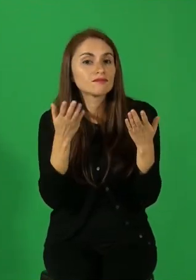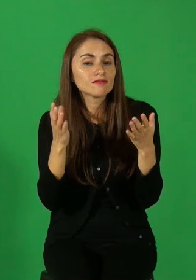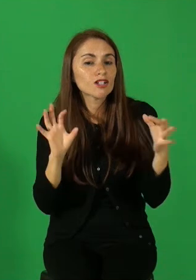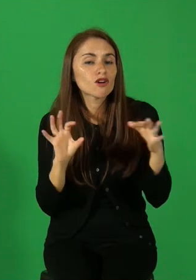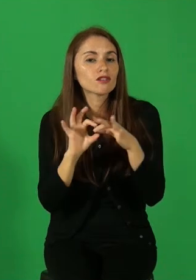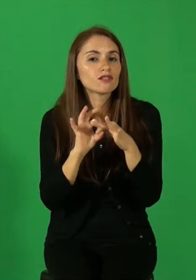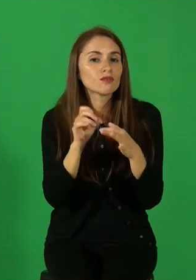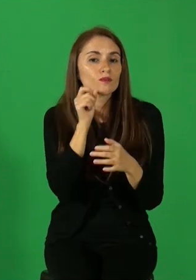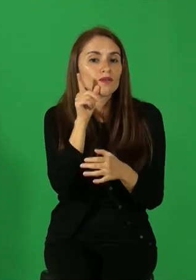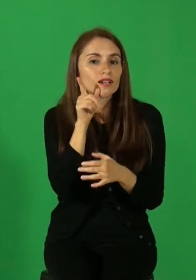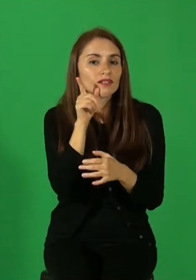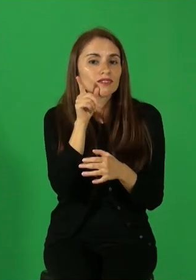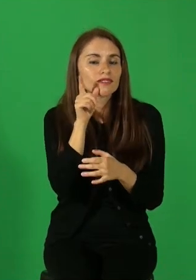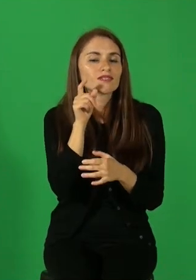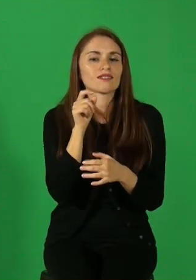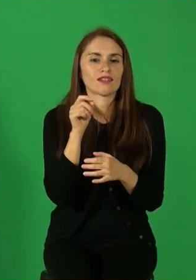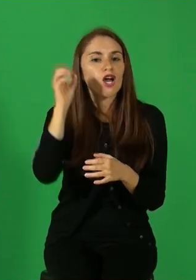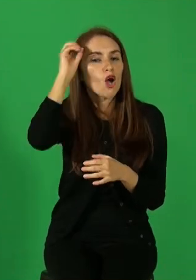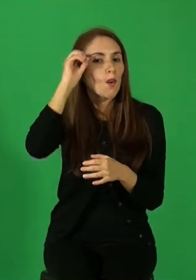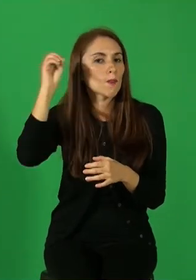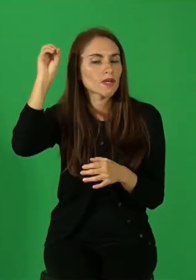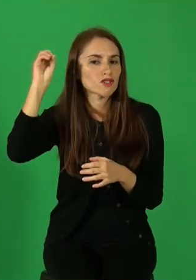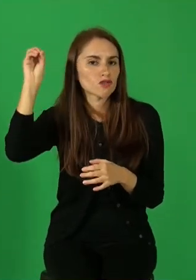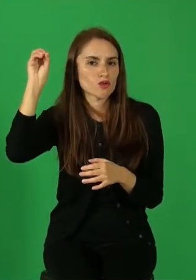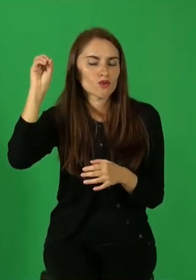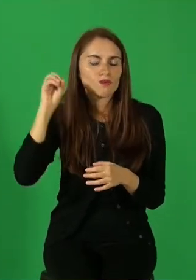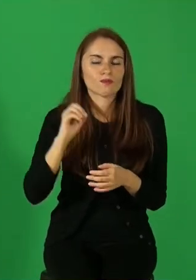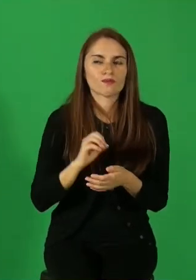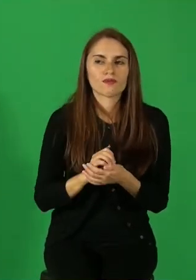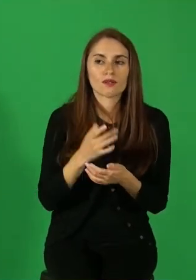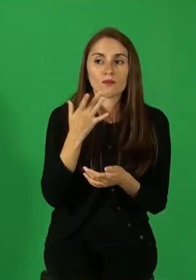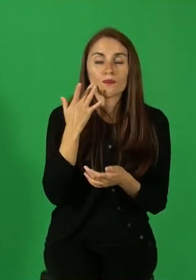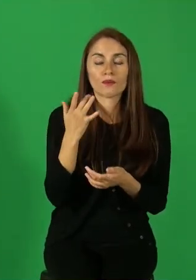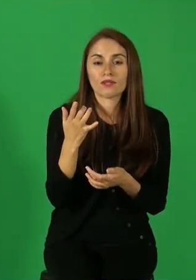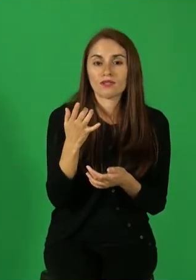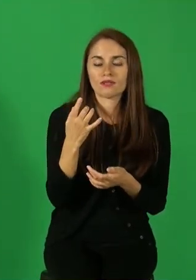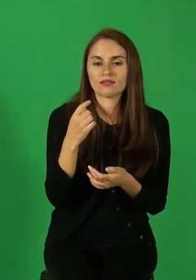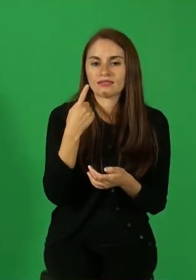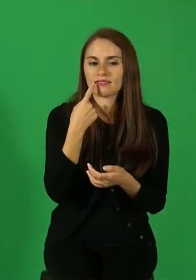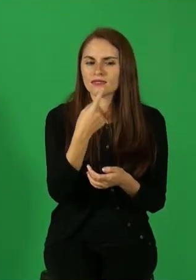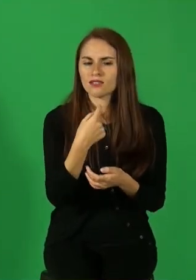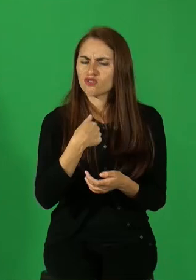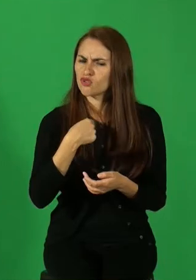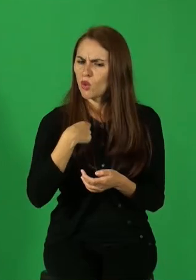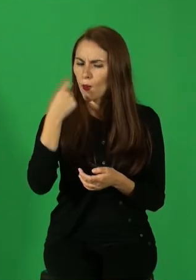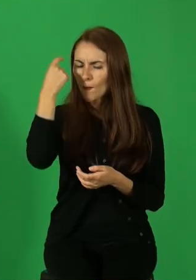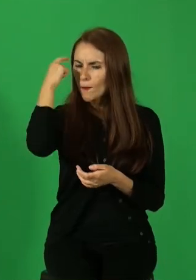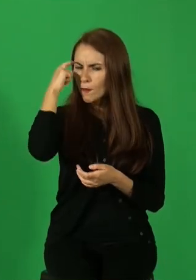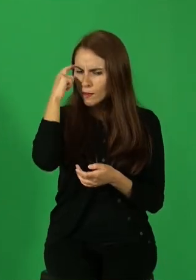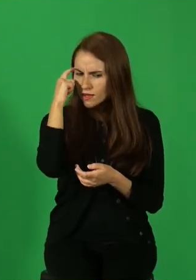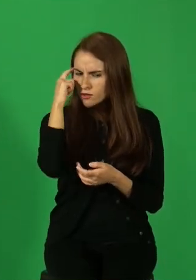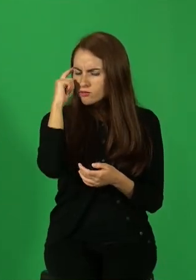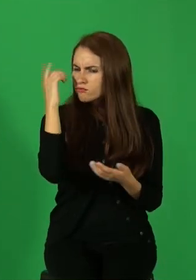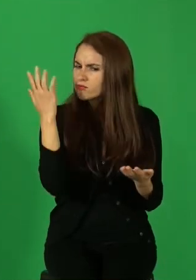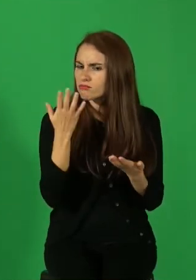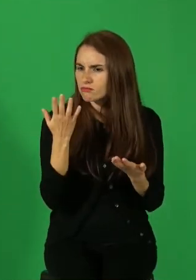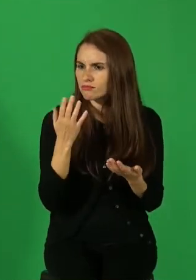Muy bien, el de valoración, ¿no es cierto? Porque tenemos una apreciación de la